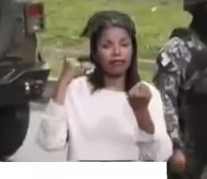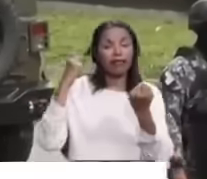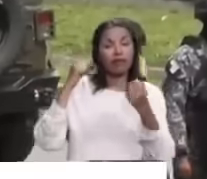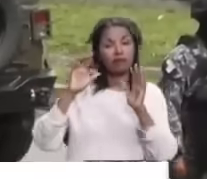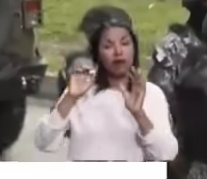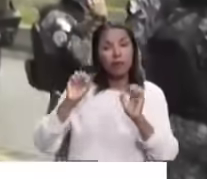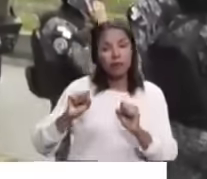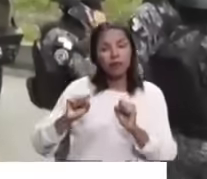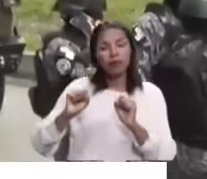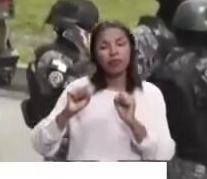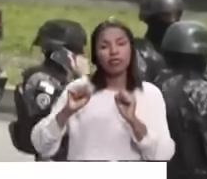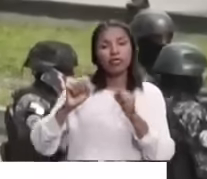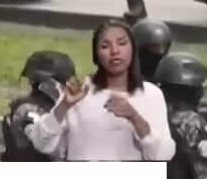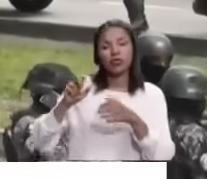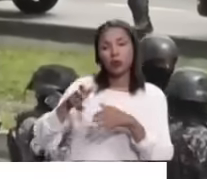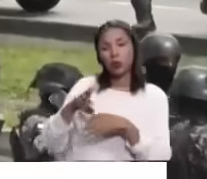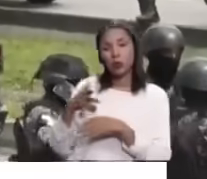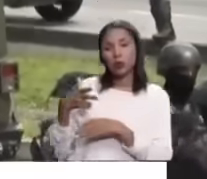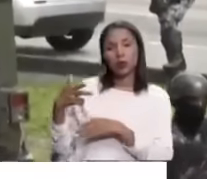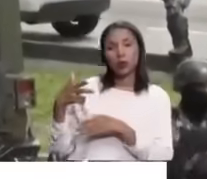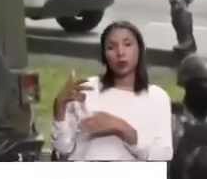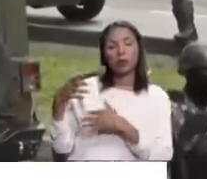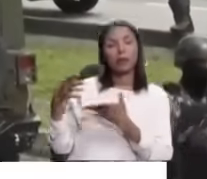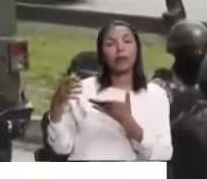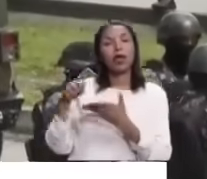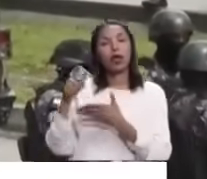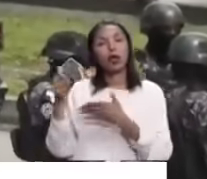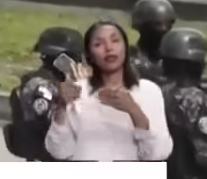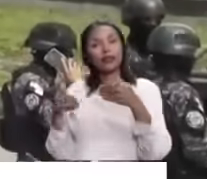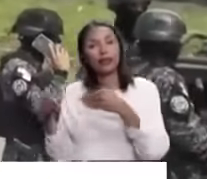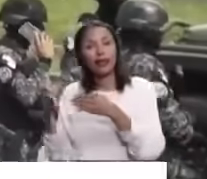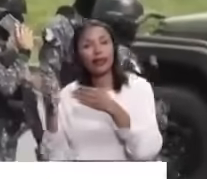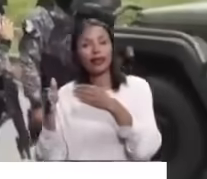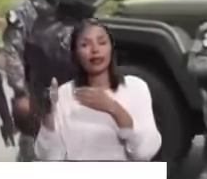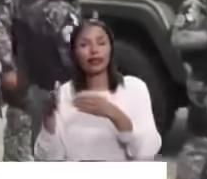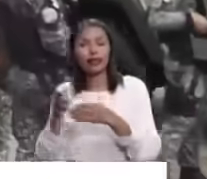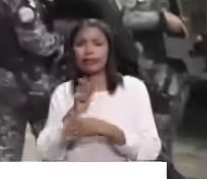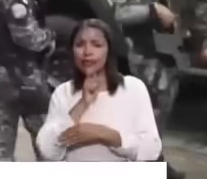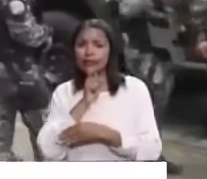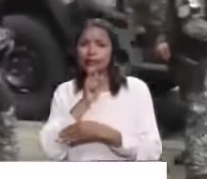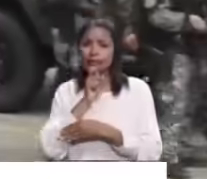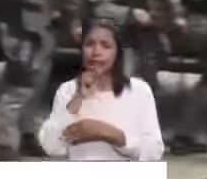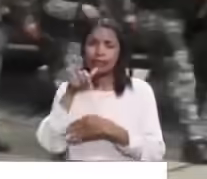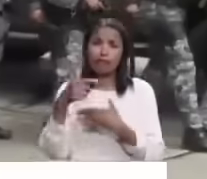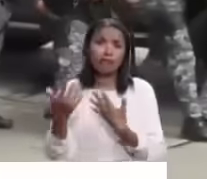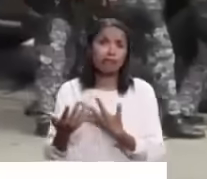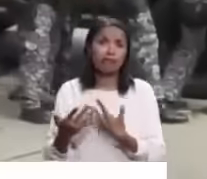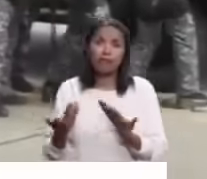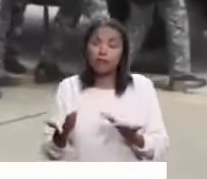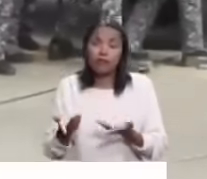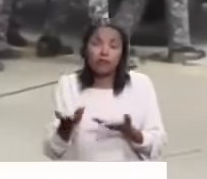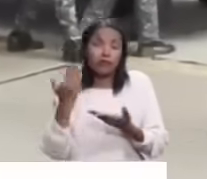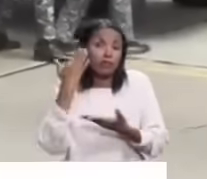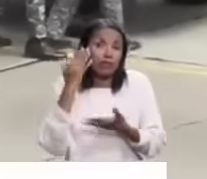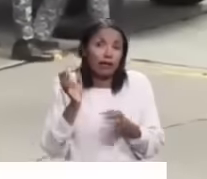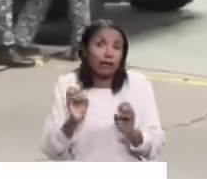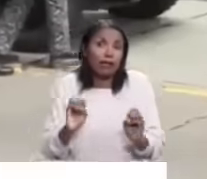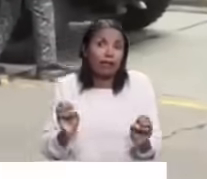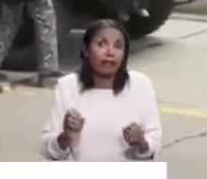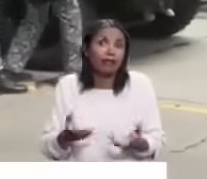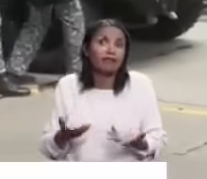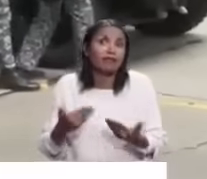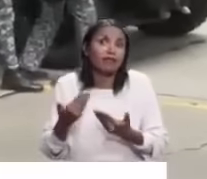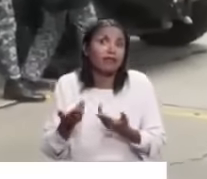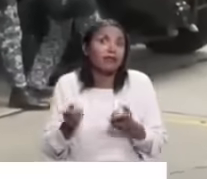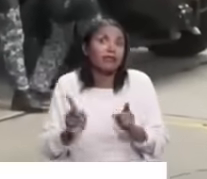vías que están aledañas. Es una situación de verdad muy tensa, porque estamos a la expectativa de lo que